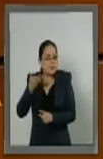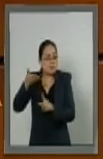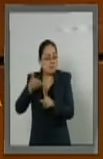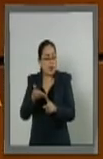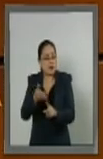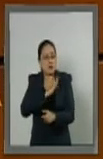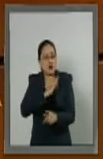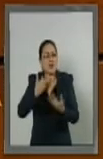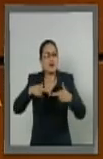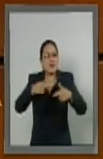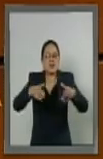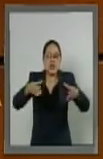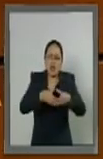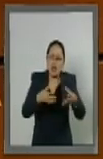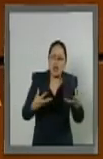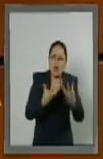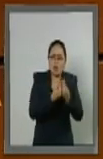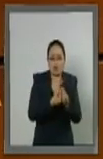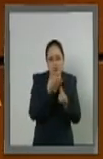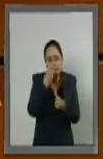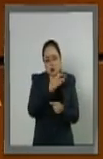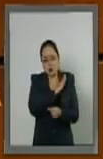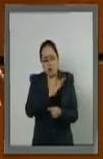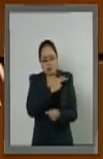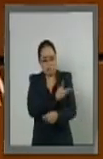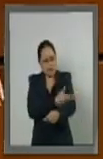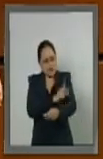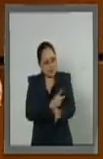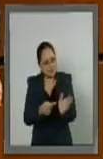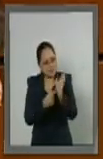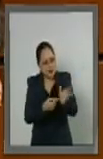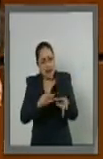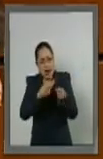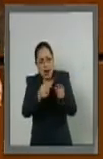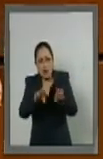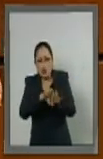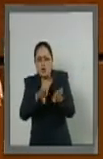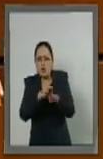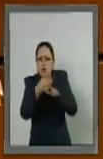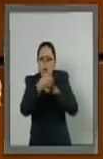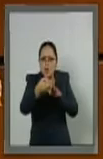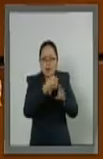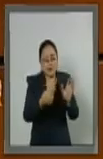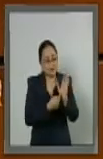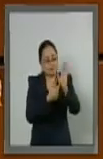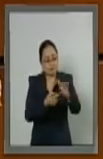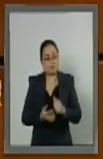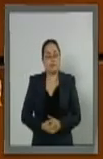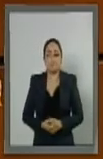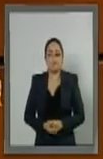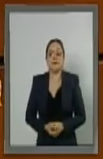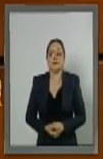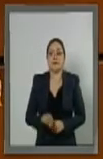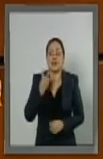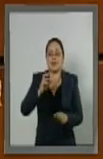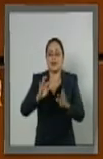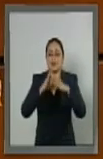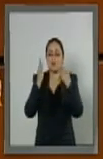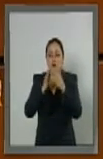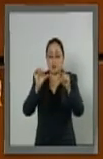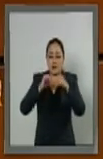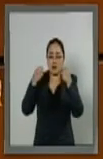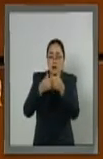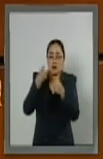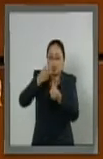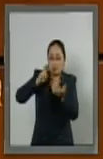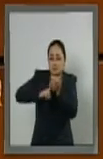sean representativas y rindan cuentas. Las figuras asociativas juegan un papel